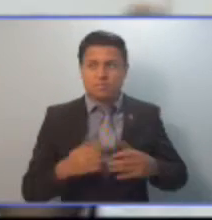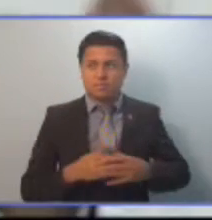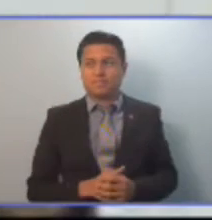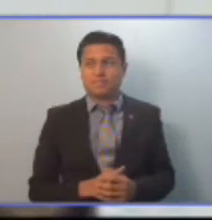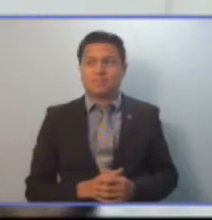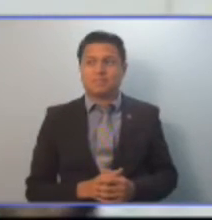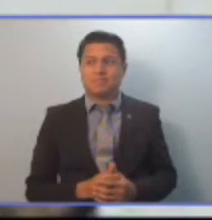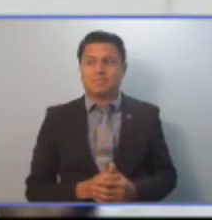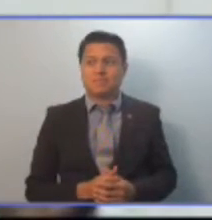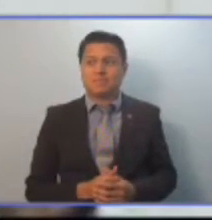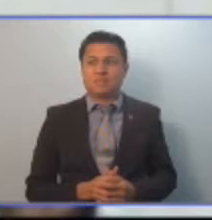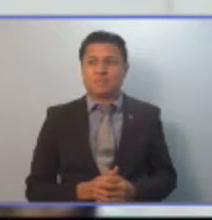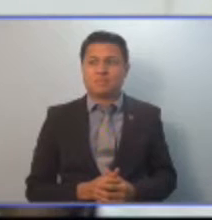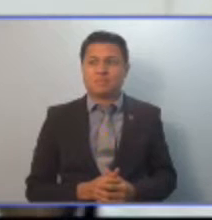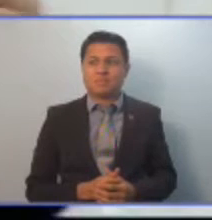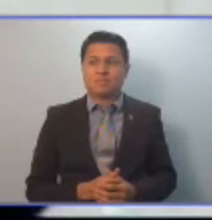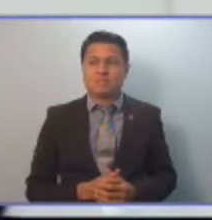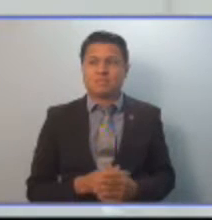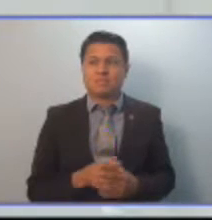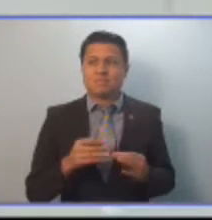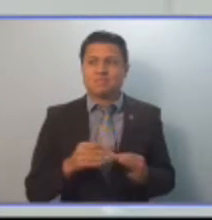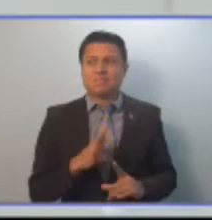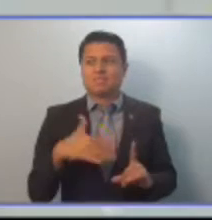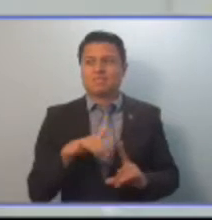esa situación persiste.